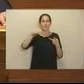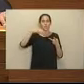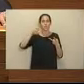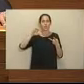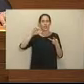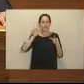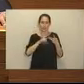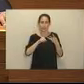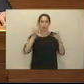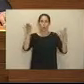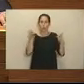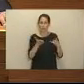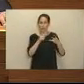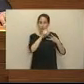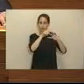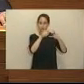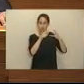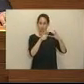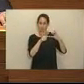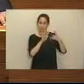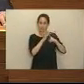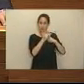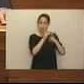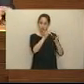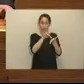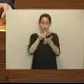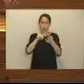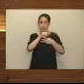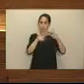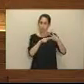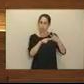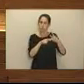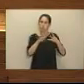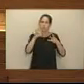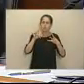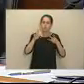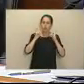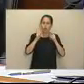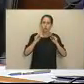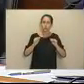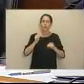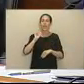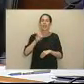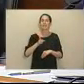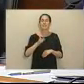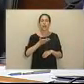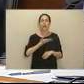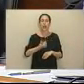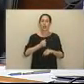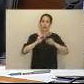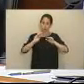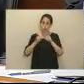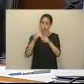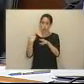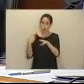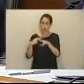caso Cudillero, esos afectan, esos afectan, sí, un exalcalde de su partido ha sido